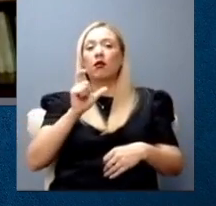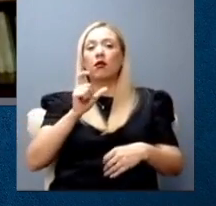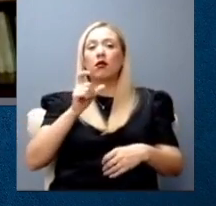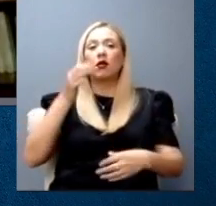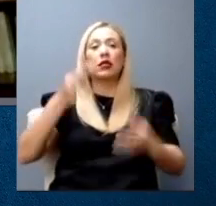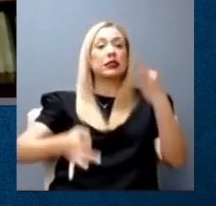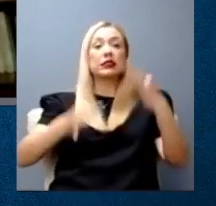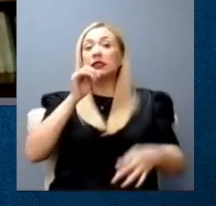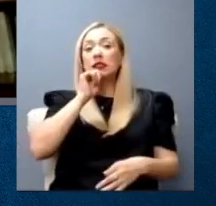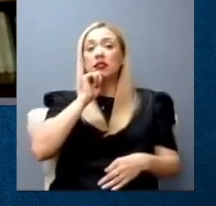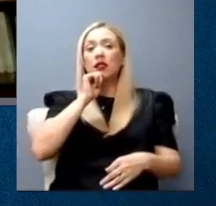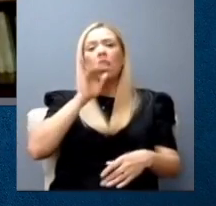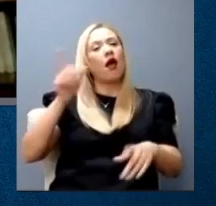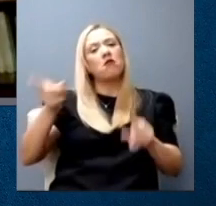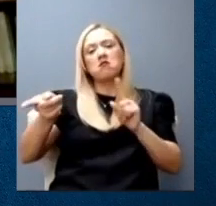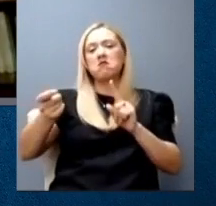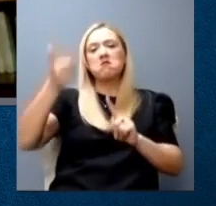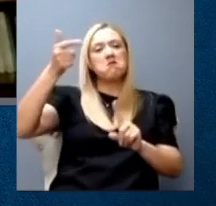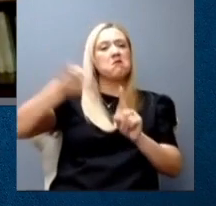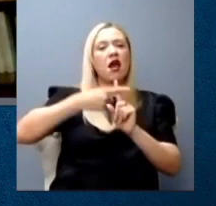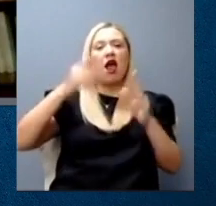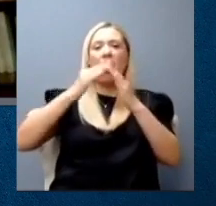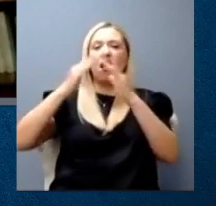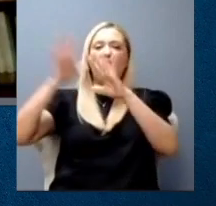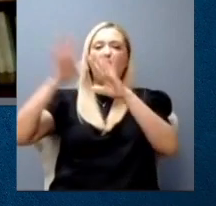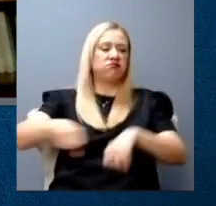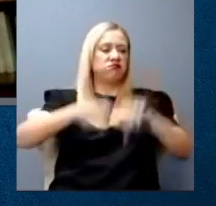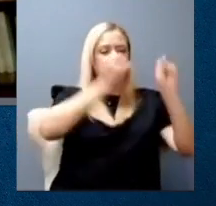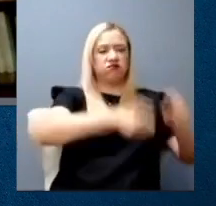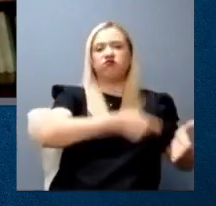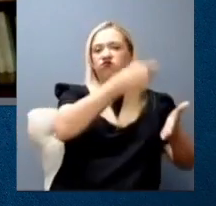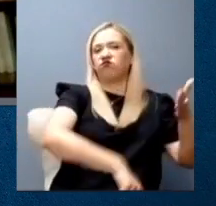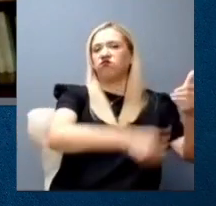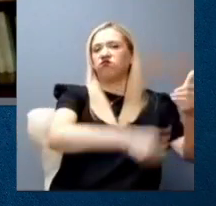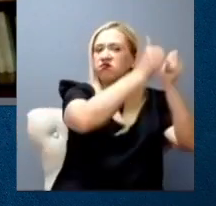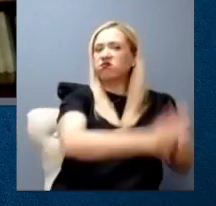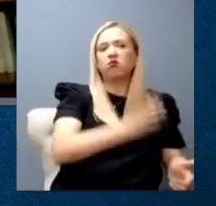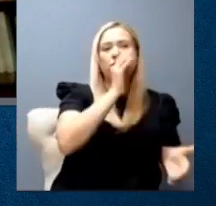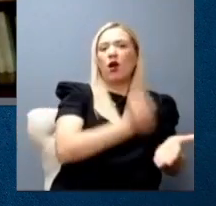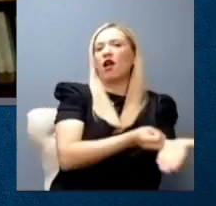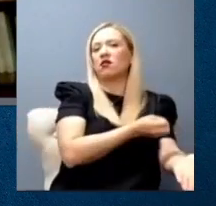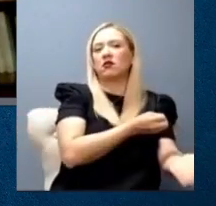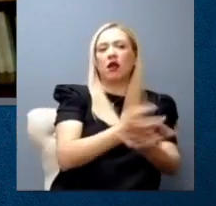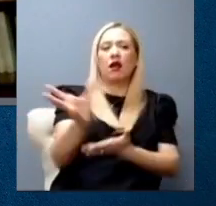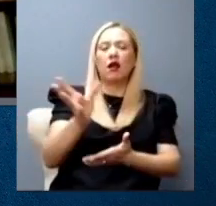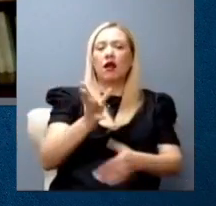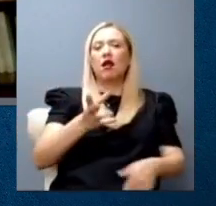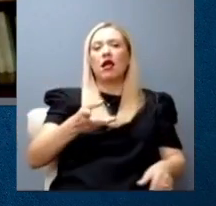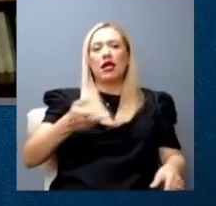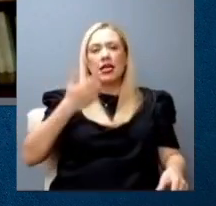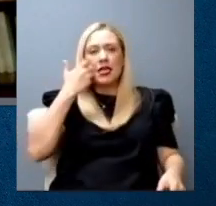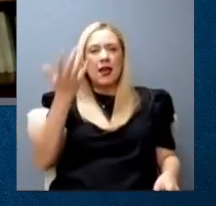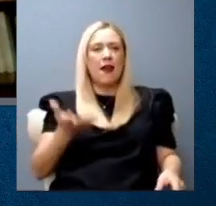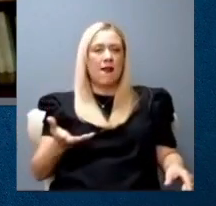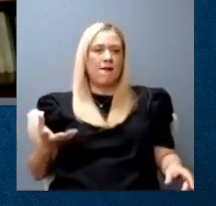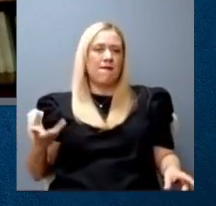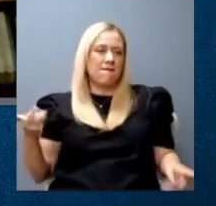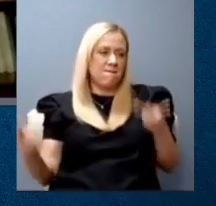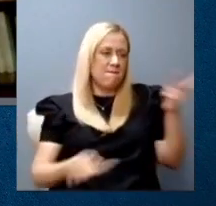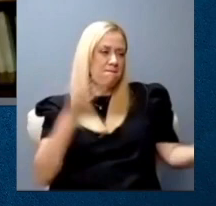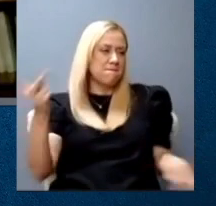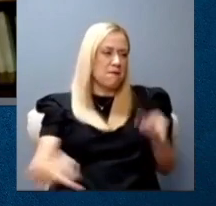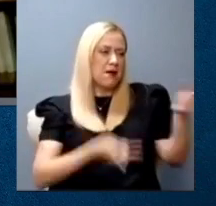policía, los diferentes sistemas policiales mexicanos para interrogar indebidamente